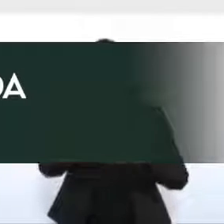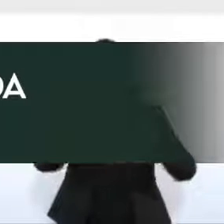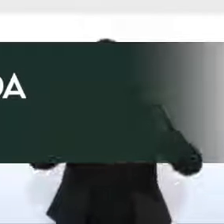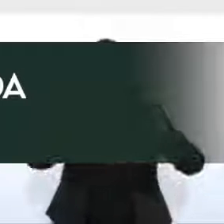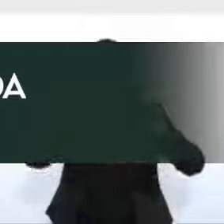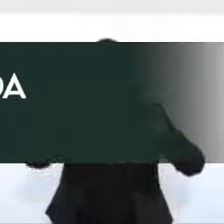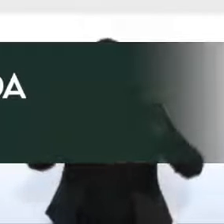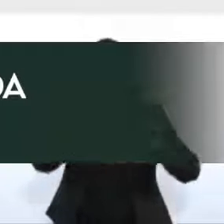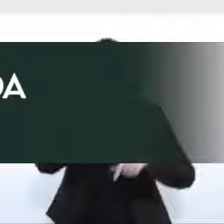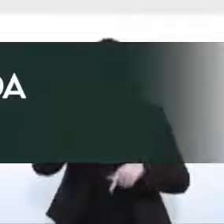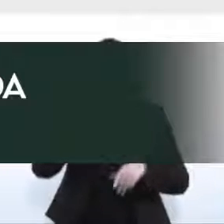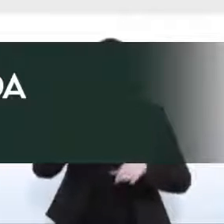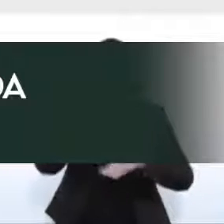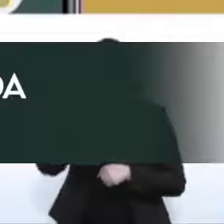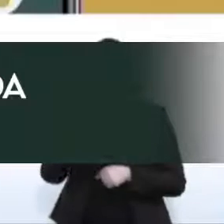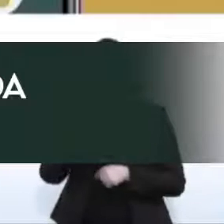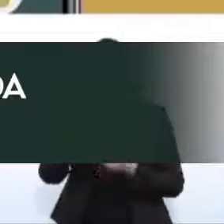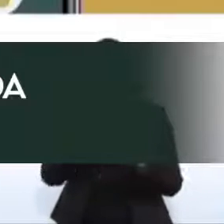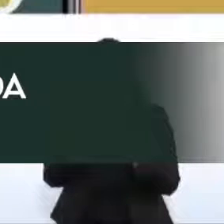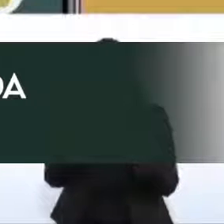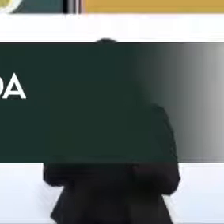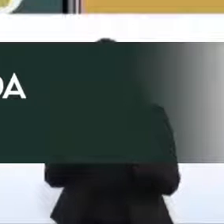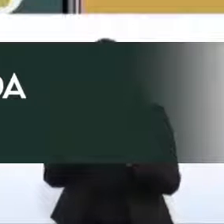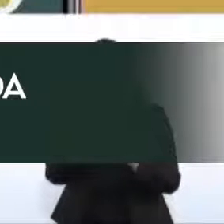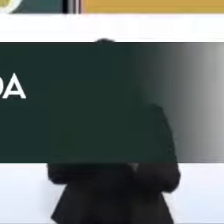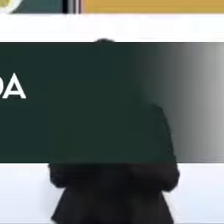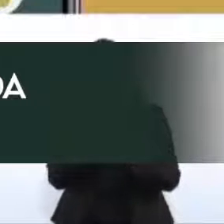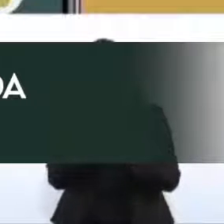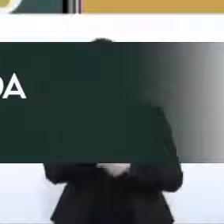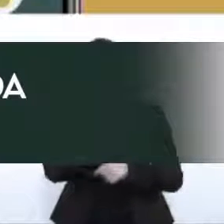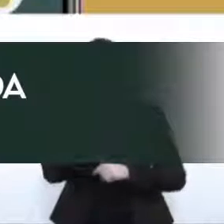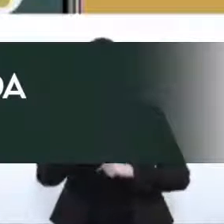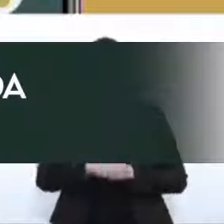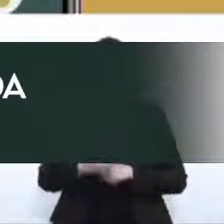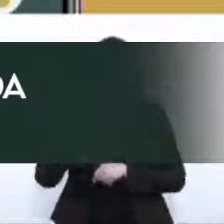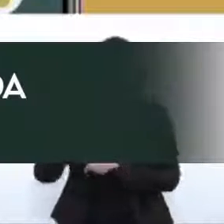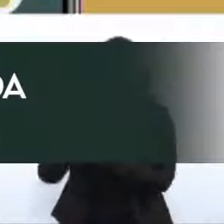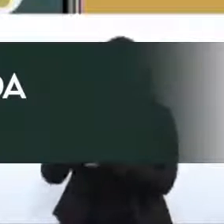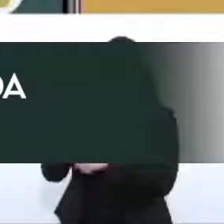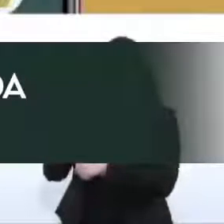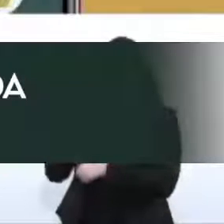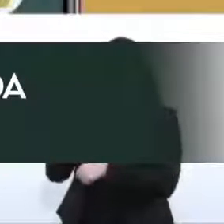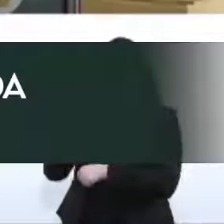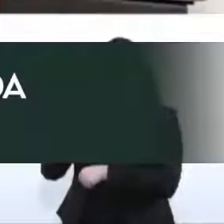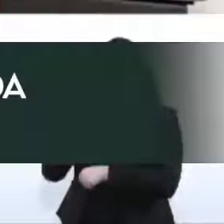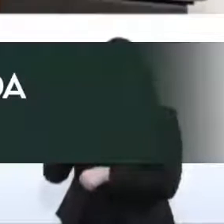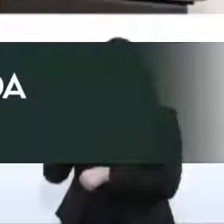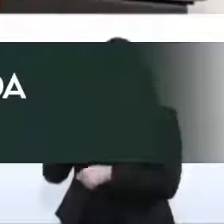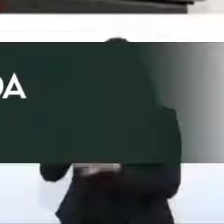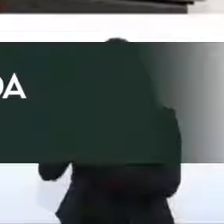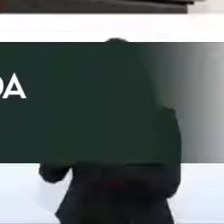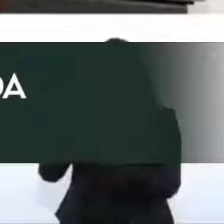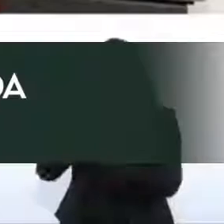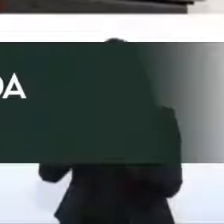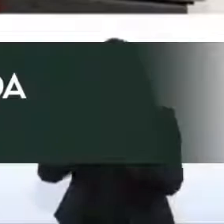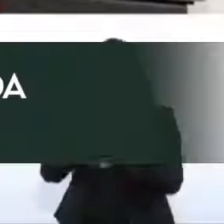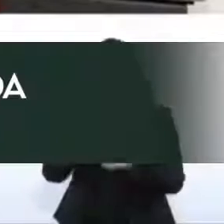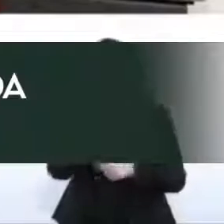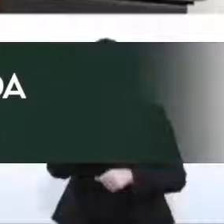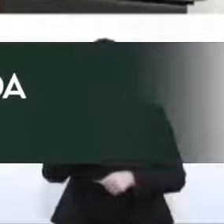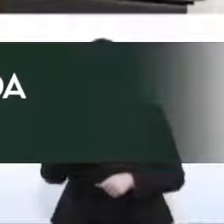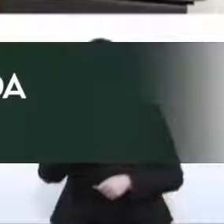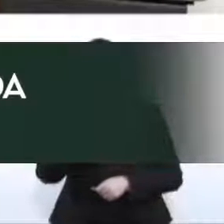servicios 100% digitalizados. Los resultados están jerarquizados por el uso frecuente de temas. Ofrece todos los